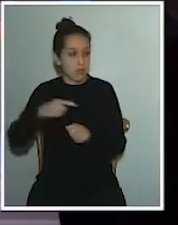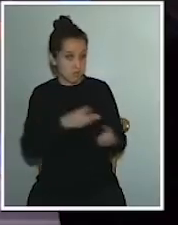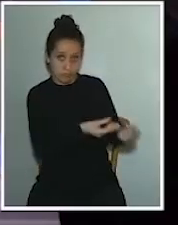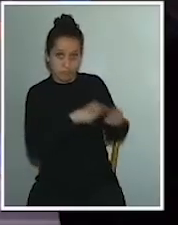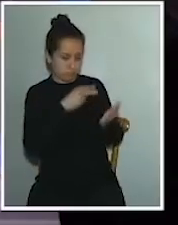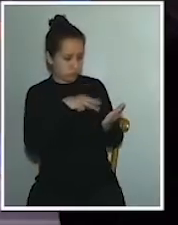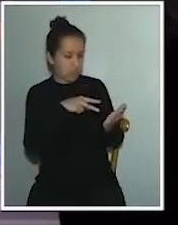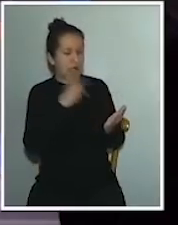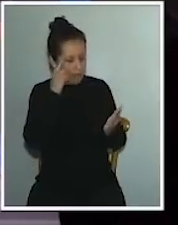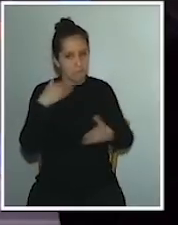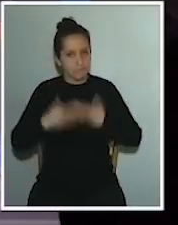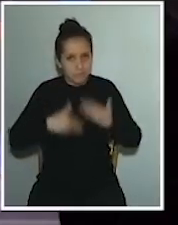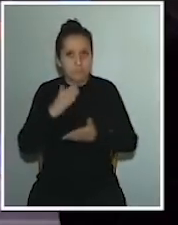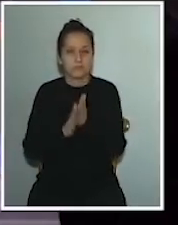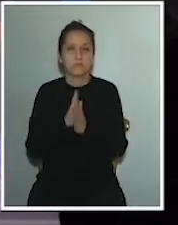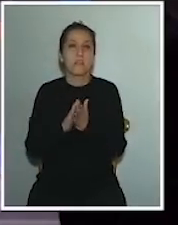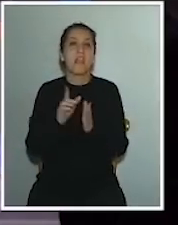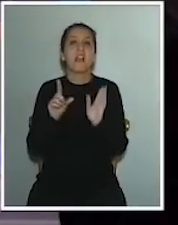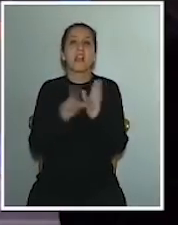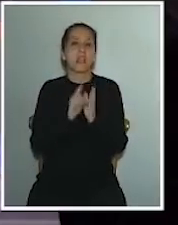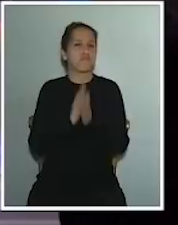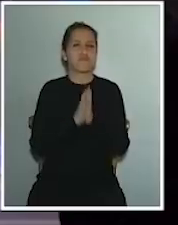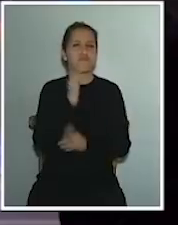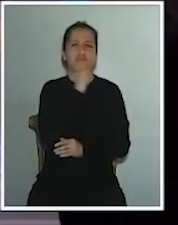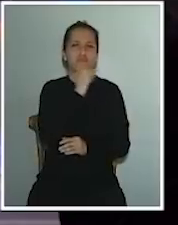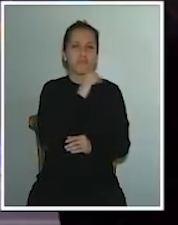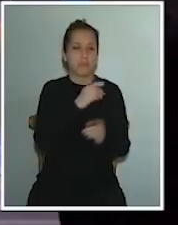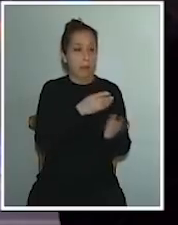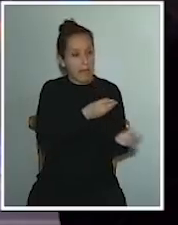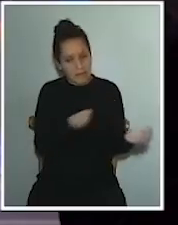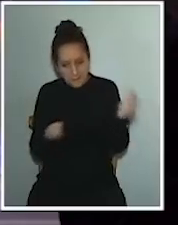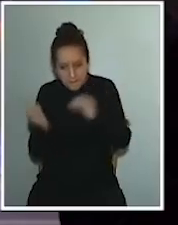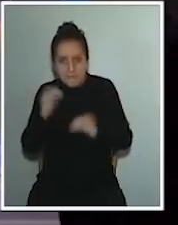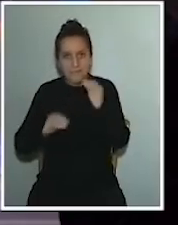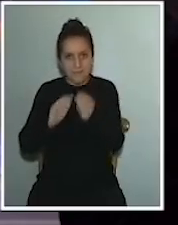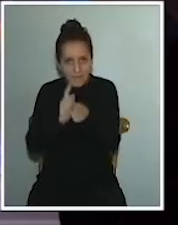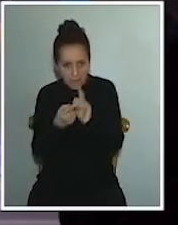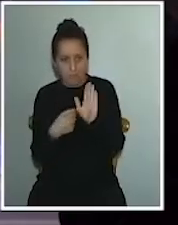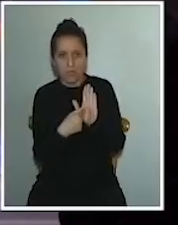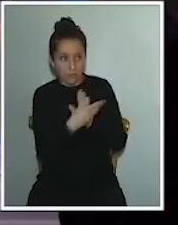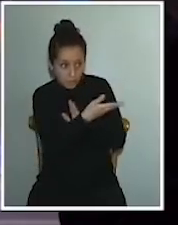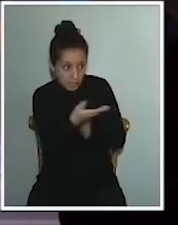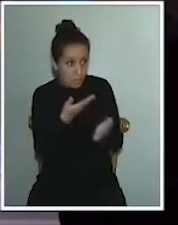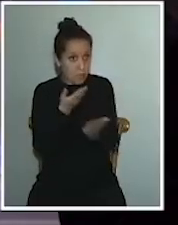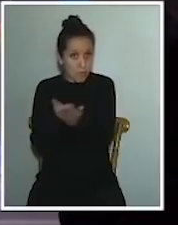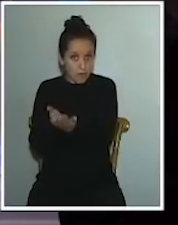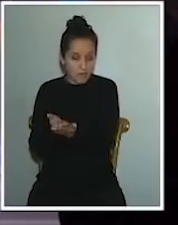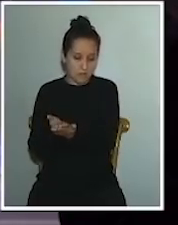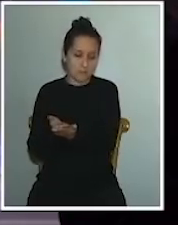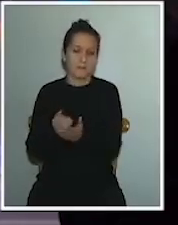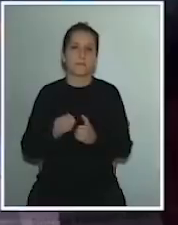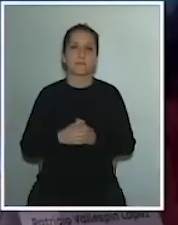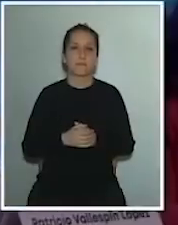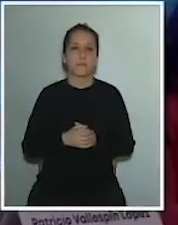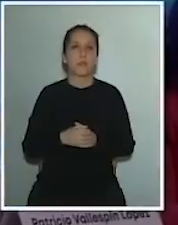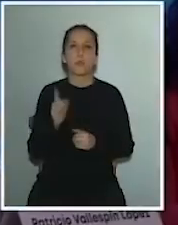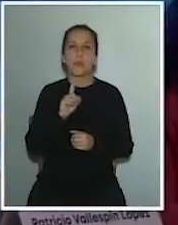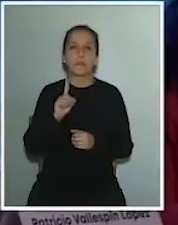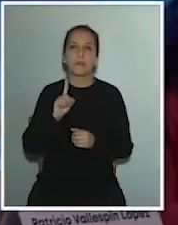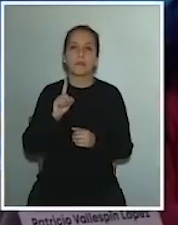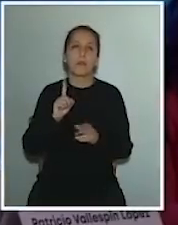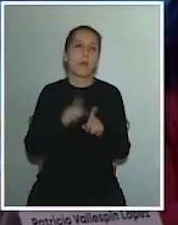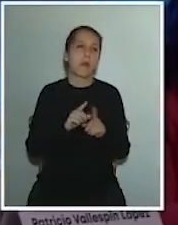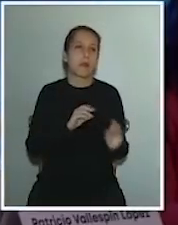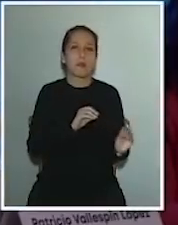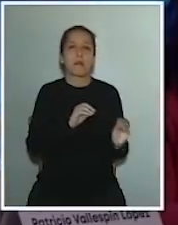adelante así como están sacando adelante la ley corta bueno que le introduzca en esto pero no en que dilaten para el próximo o sea estamos